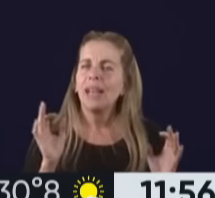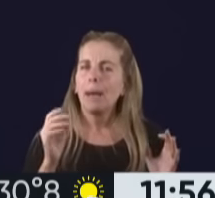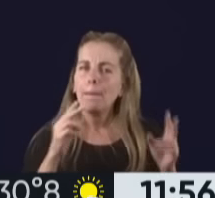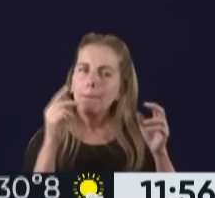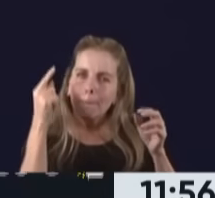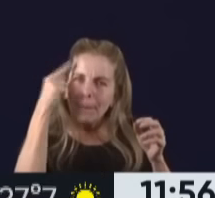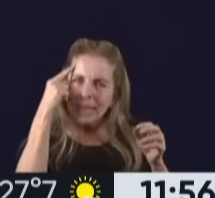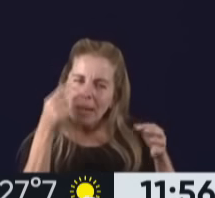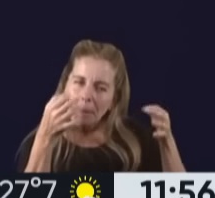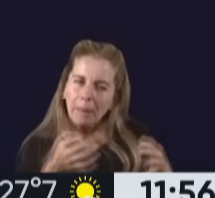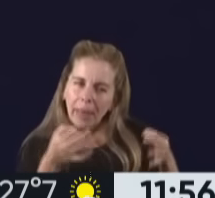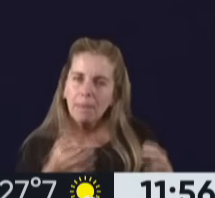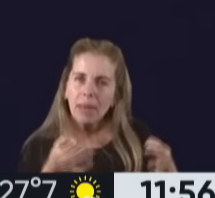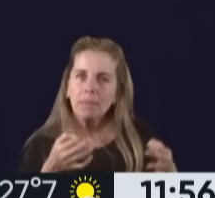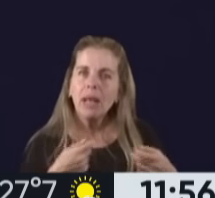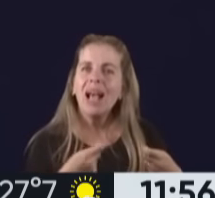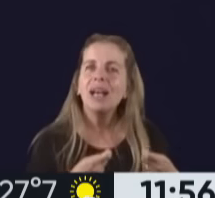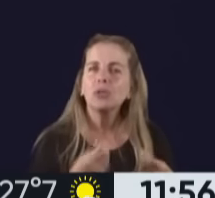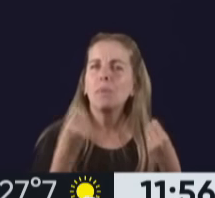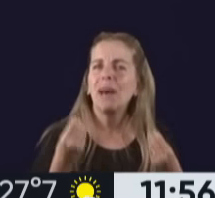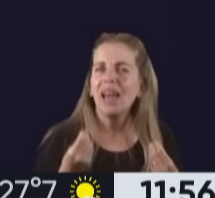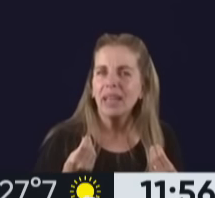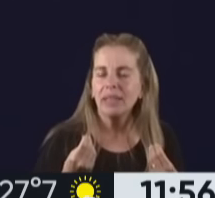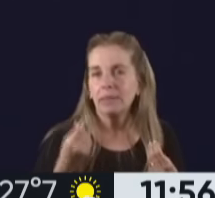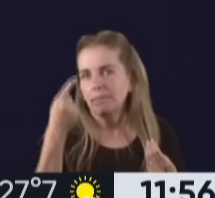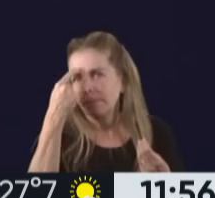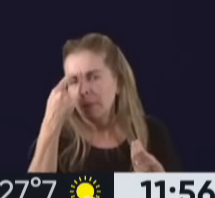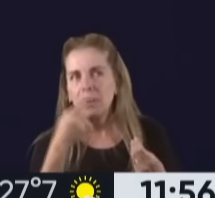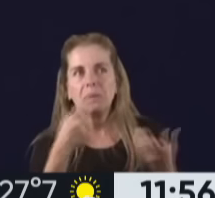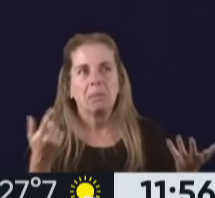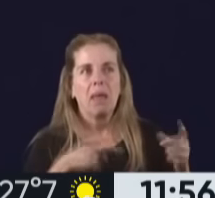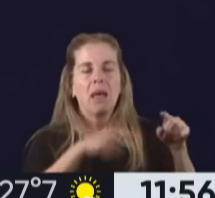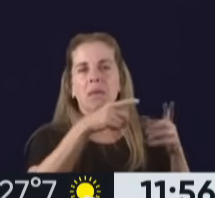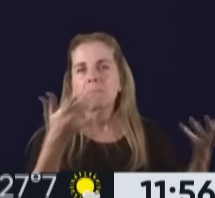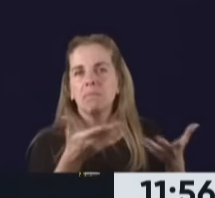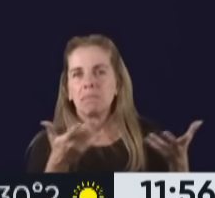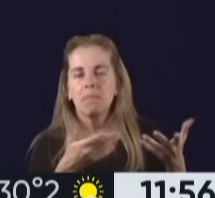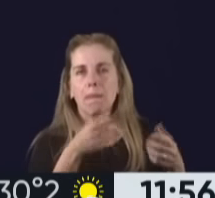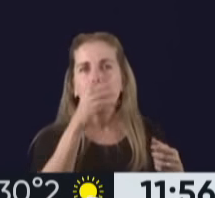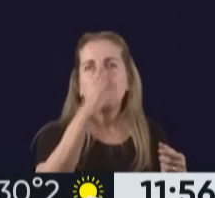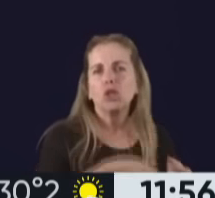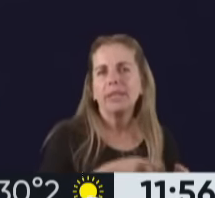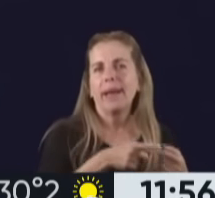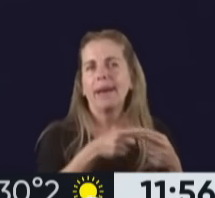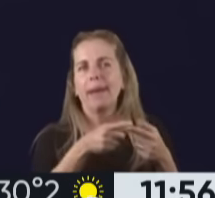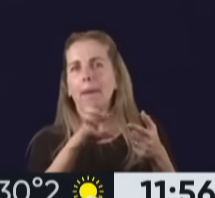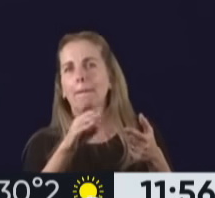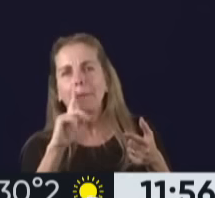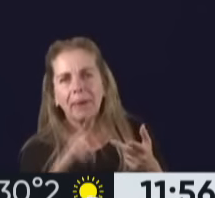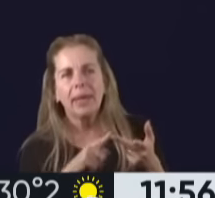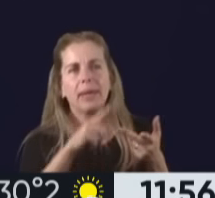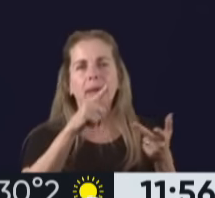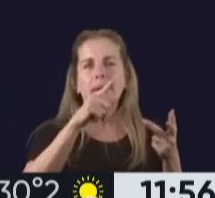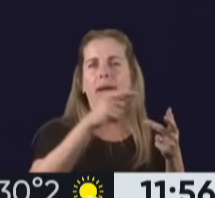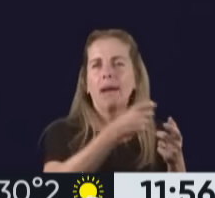gasto. Entonces, hablar de números en abstracto no sirve para nada, digamos, hablar de 2, 3, 5, 10% del presupuesto no tiene ningún sentido en tanto y en